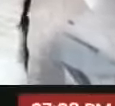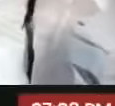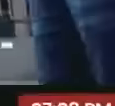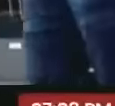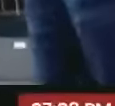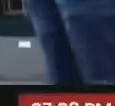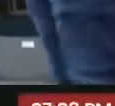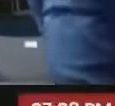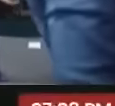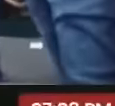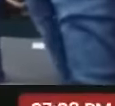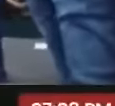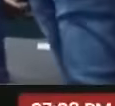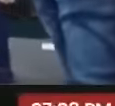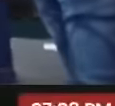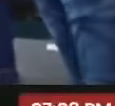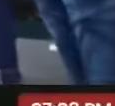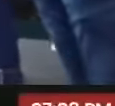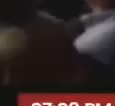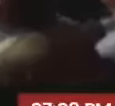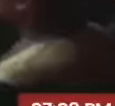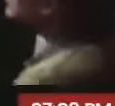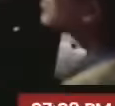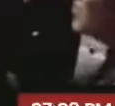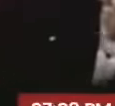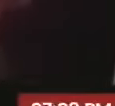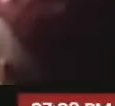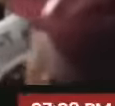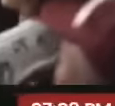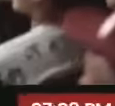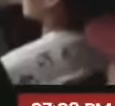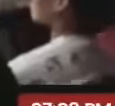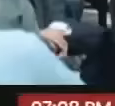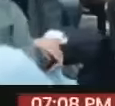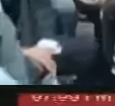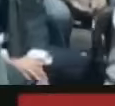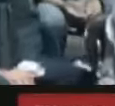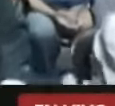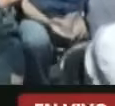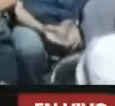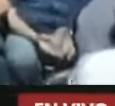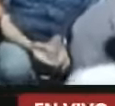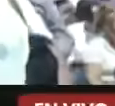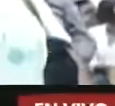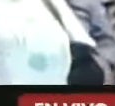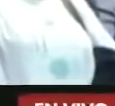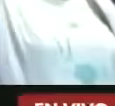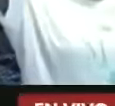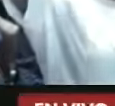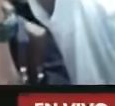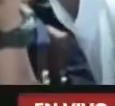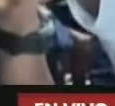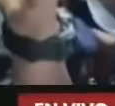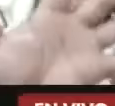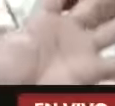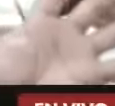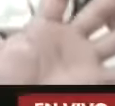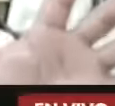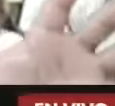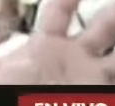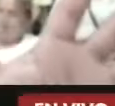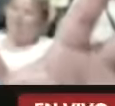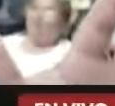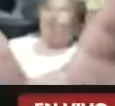devolverá 100 veces más. Le bendecimos. Yo quiero que los pastores, pastoras, iglesias y el pueblo de Cristo